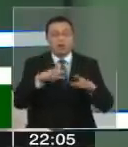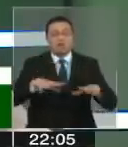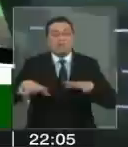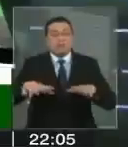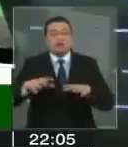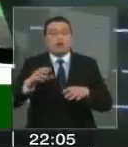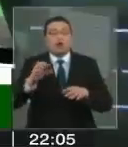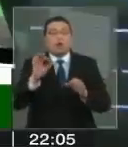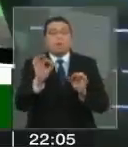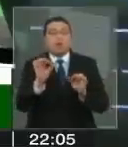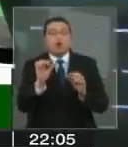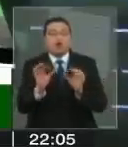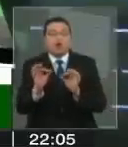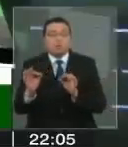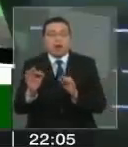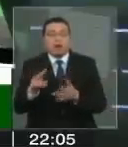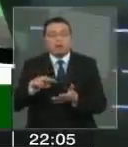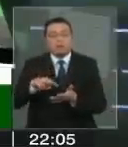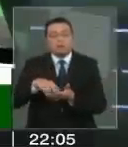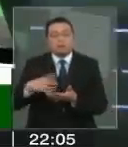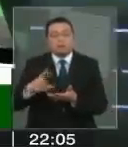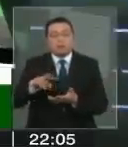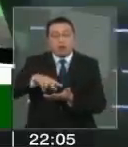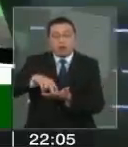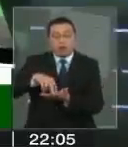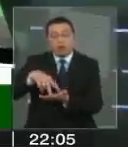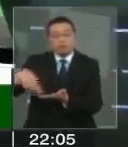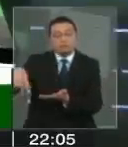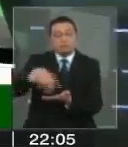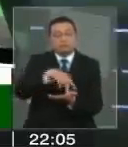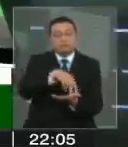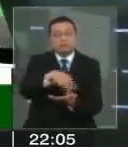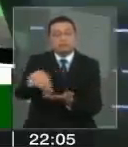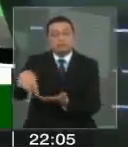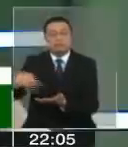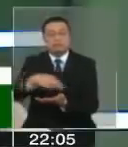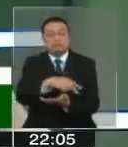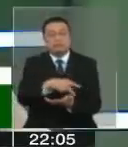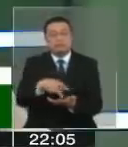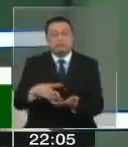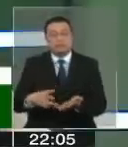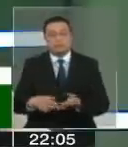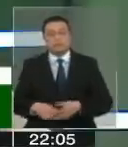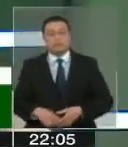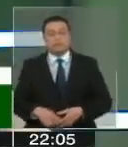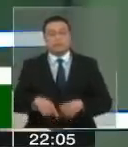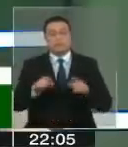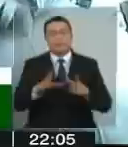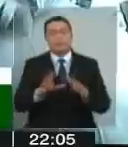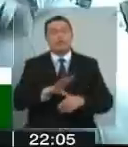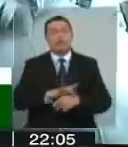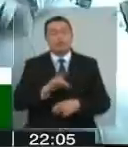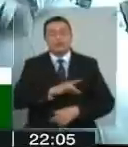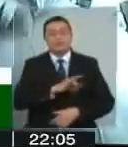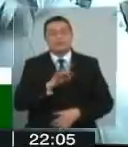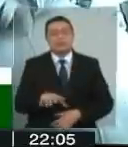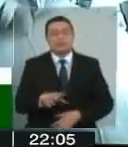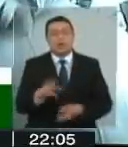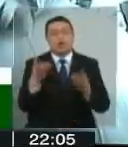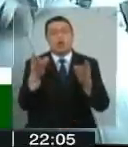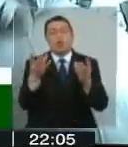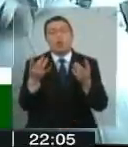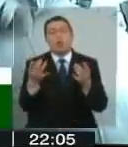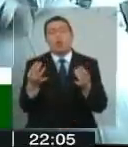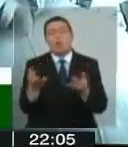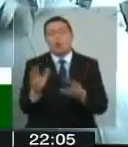anormales, uh-huh, inestabilidad de la marcha. Pero doctora, en Chile, ¿Cuántos casos